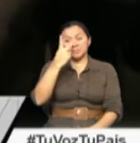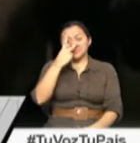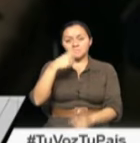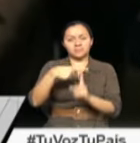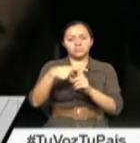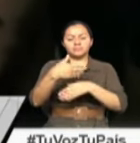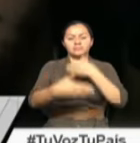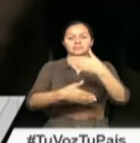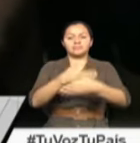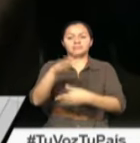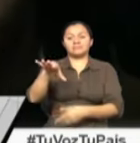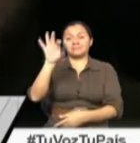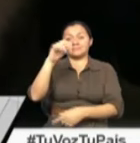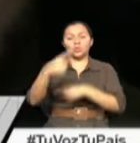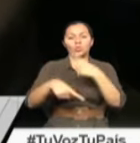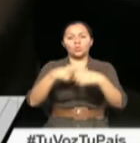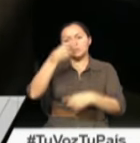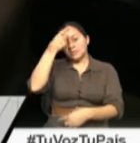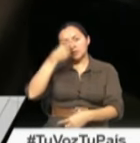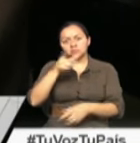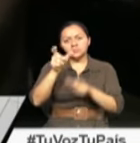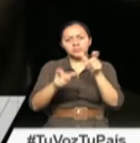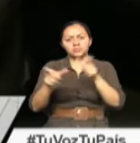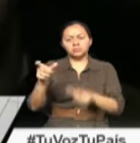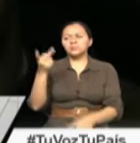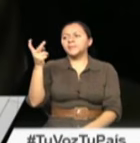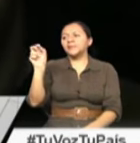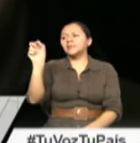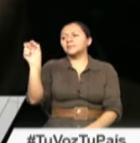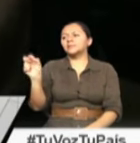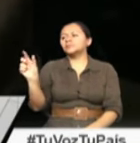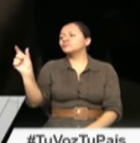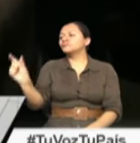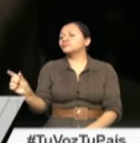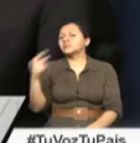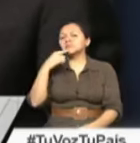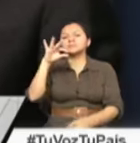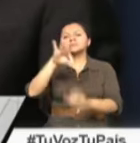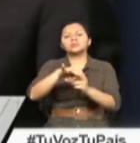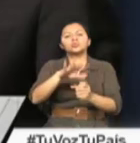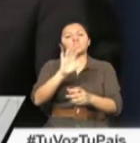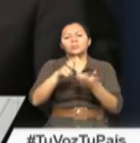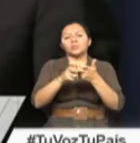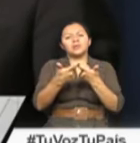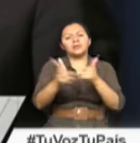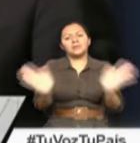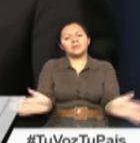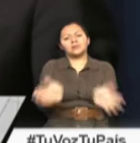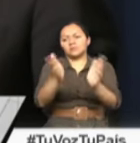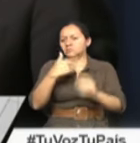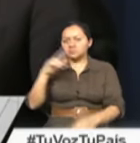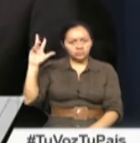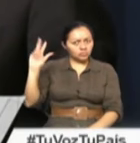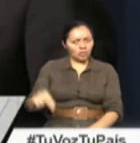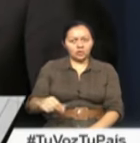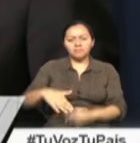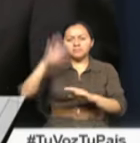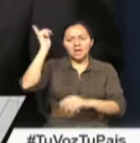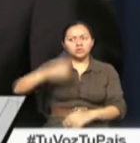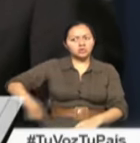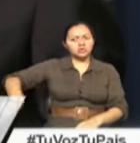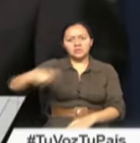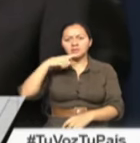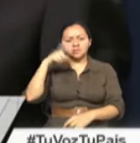cosas y se dé cuenta de la voluntad de la gente, no solo del 20% de los ciudadanos que votó por ellos. El mandatario, quien el sábado anunció la